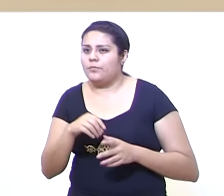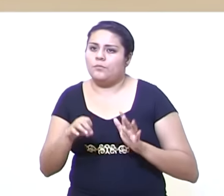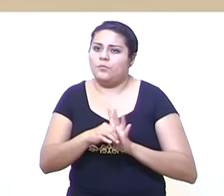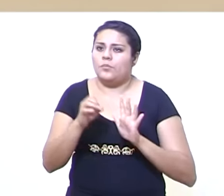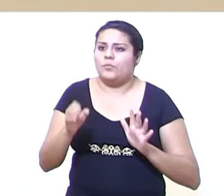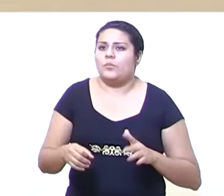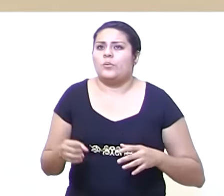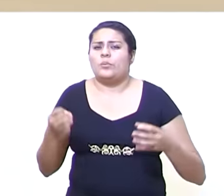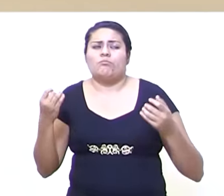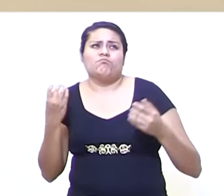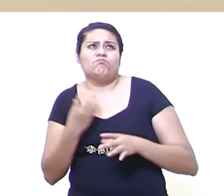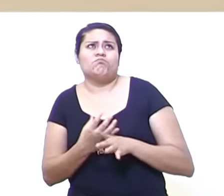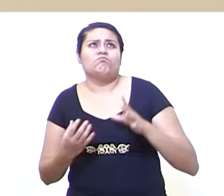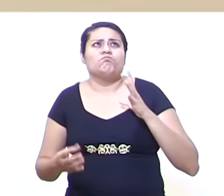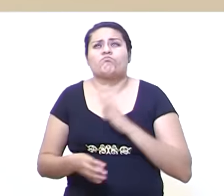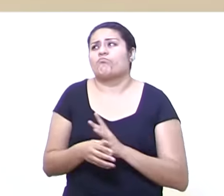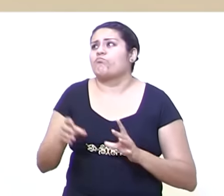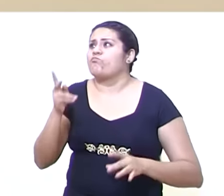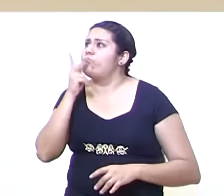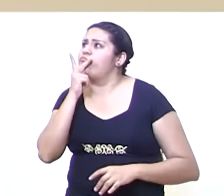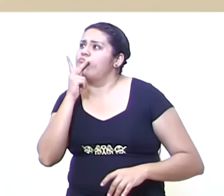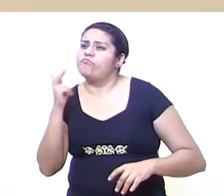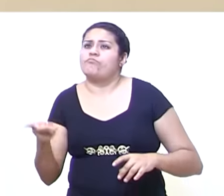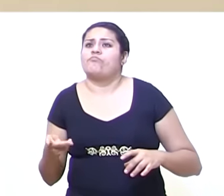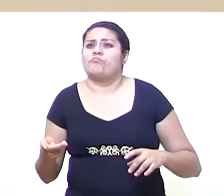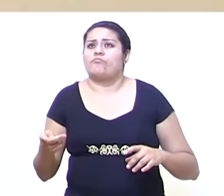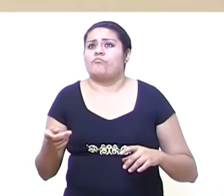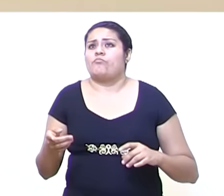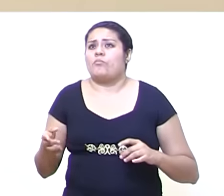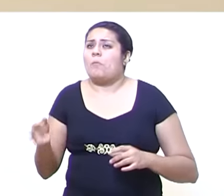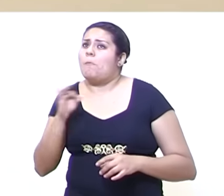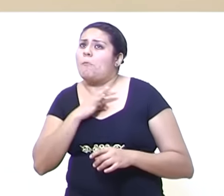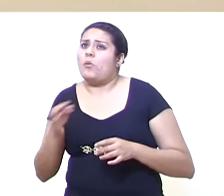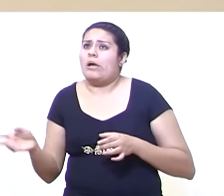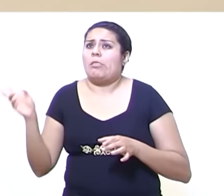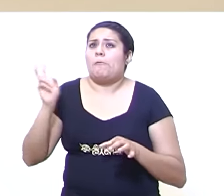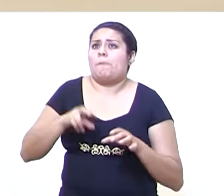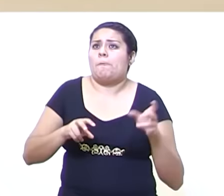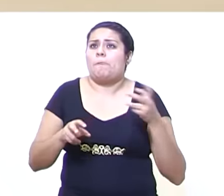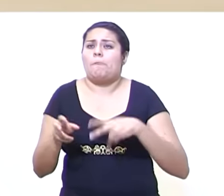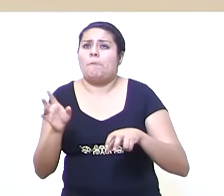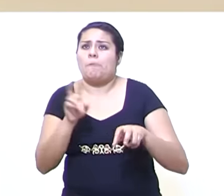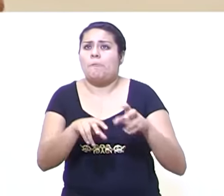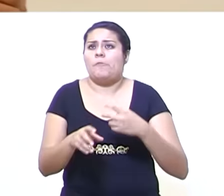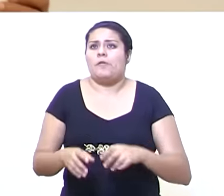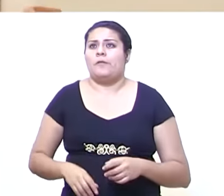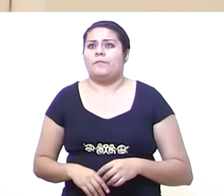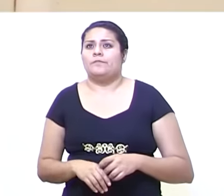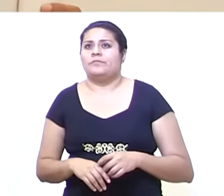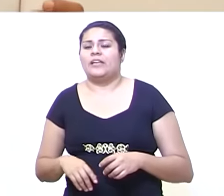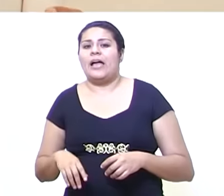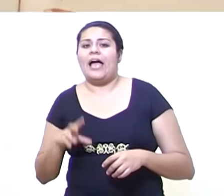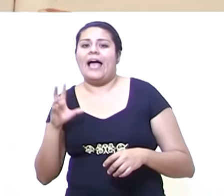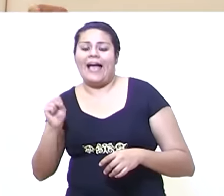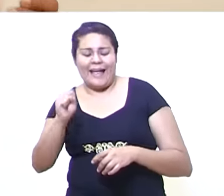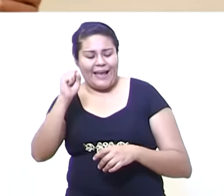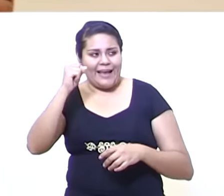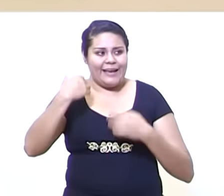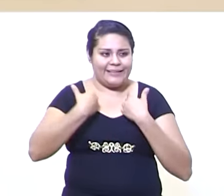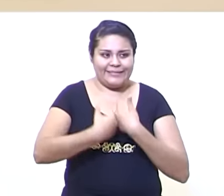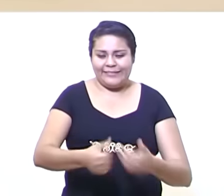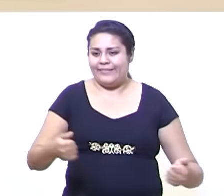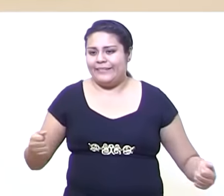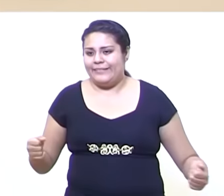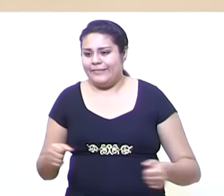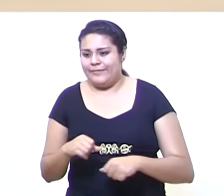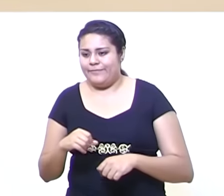cosas o qué palabras pueden estar para así poder lograr los retos que mis